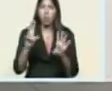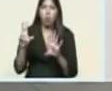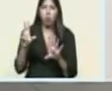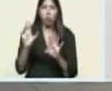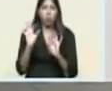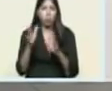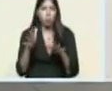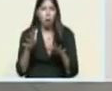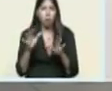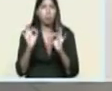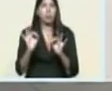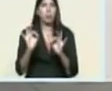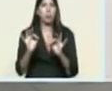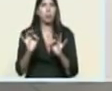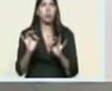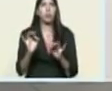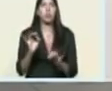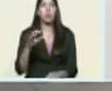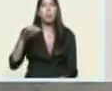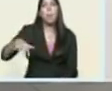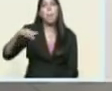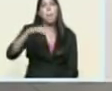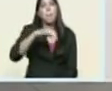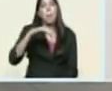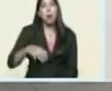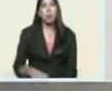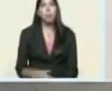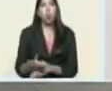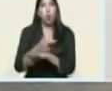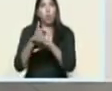78% para ser más exacto, de las gobernaciones del país.